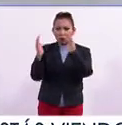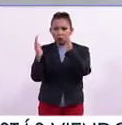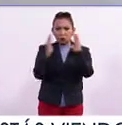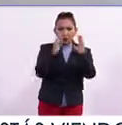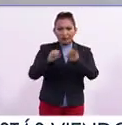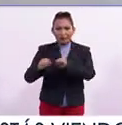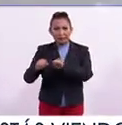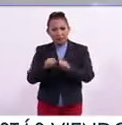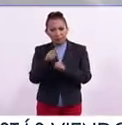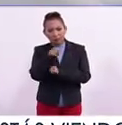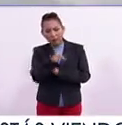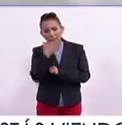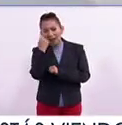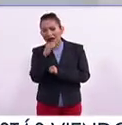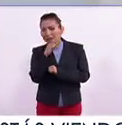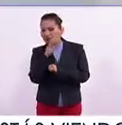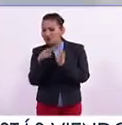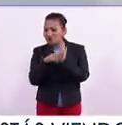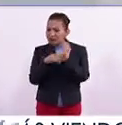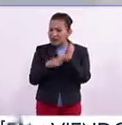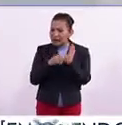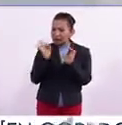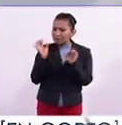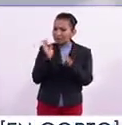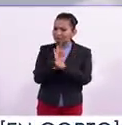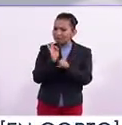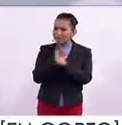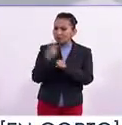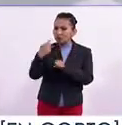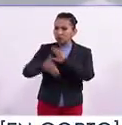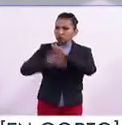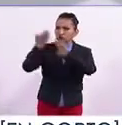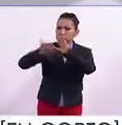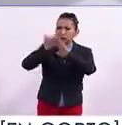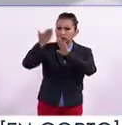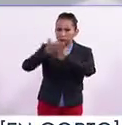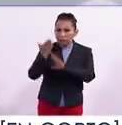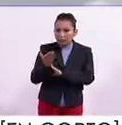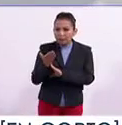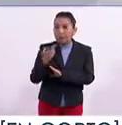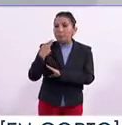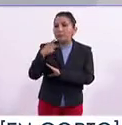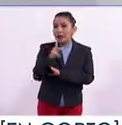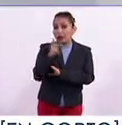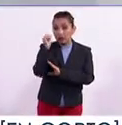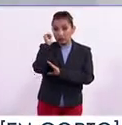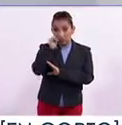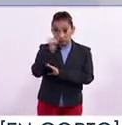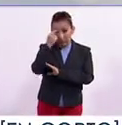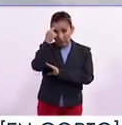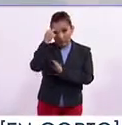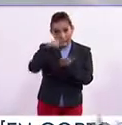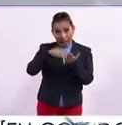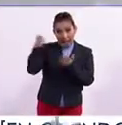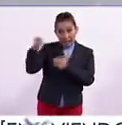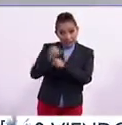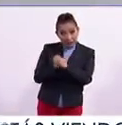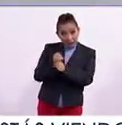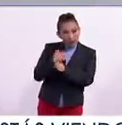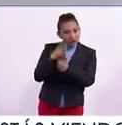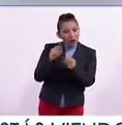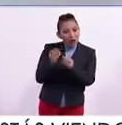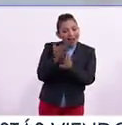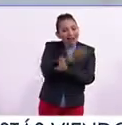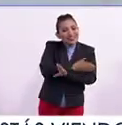los parámetros de seguridad en sus construcciones. Pero no siempre pensó dedicarse a temas de investigación. Al inicio de su carrera,